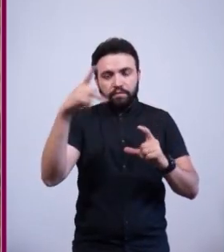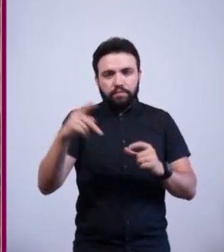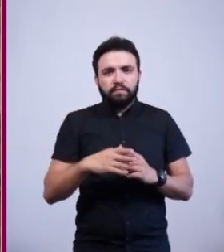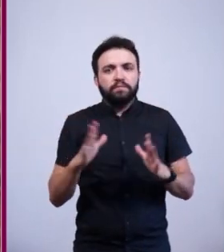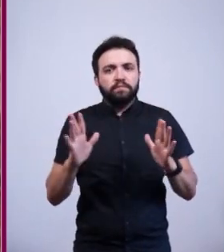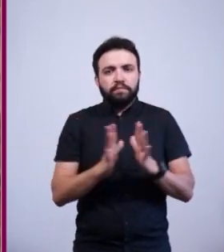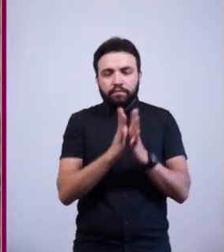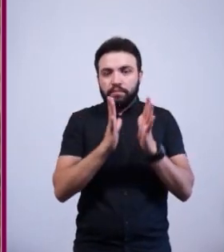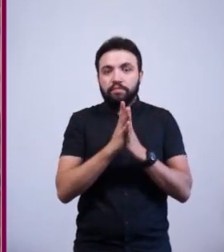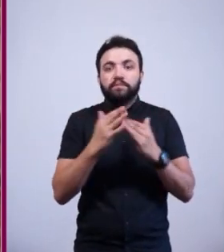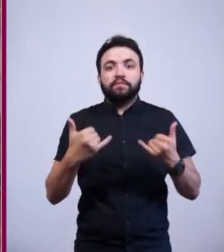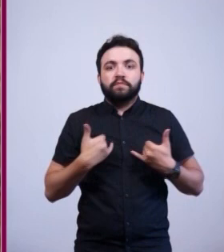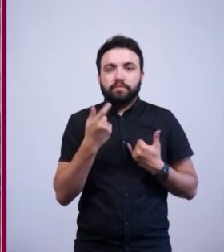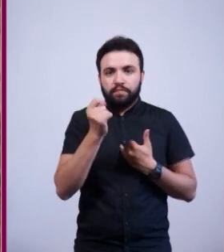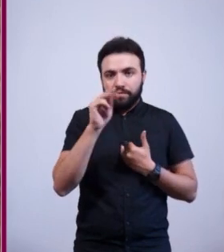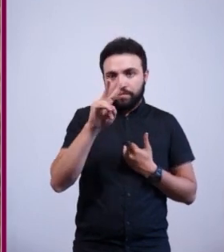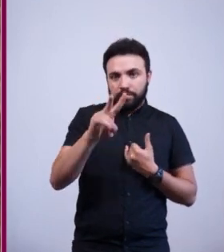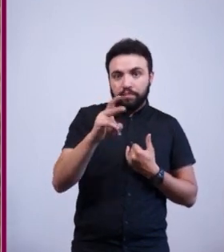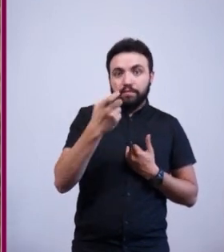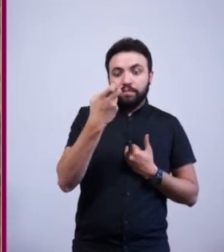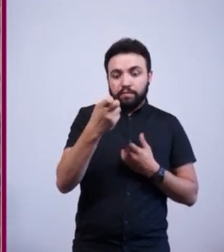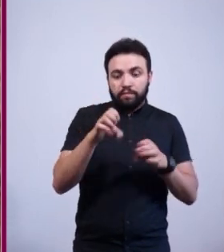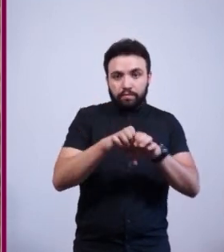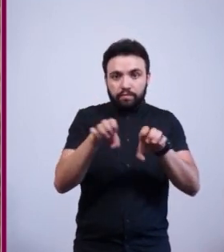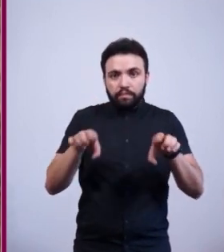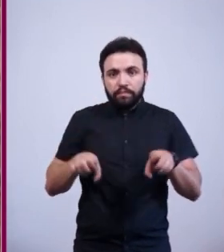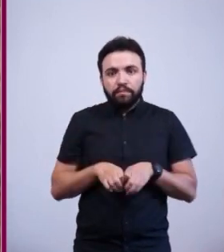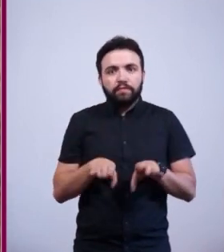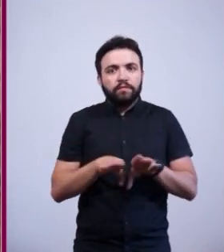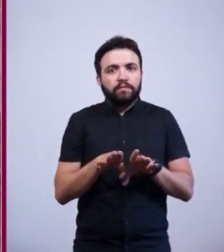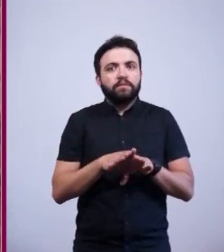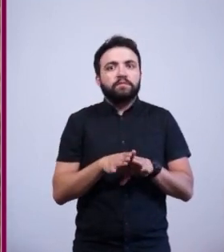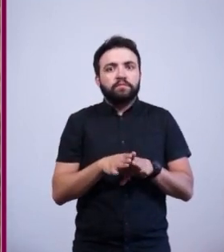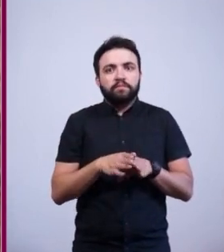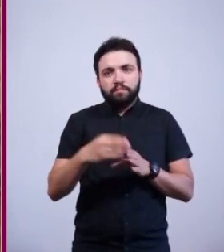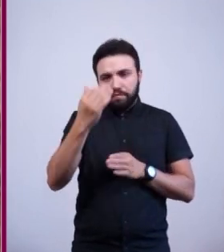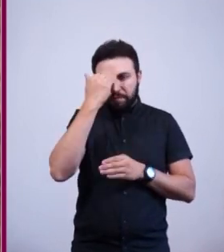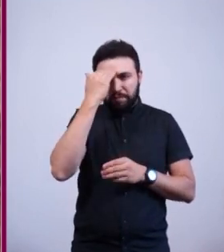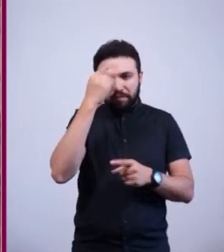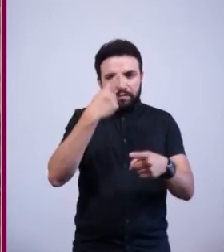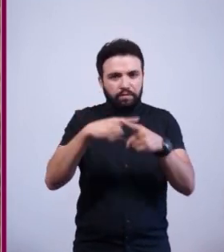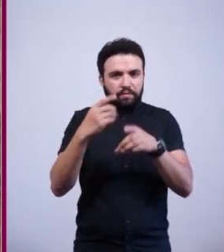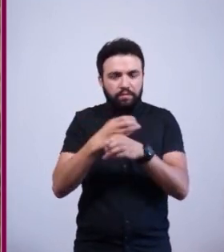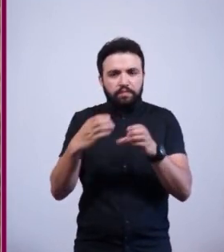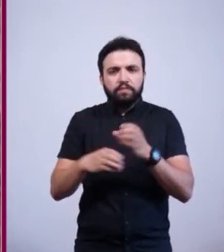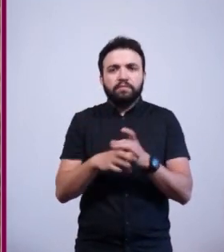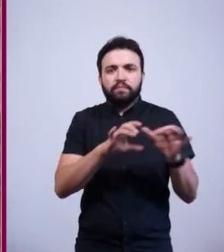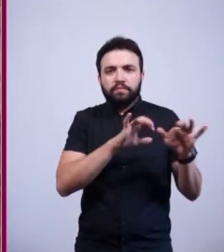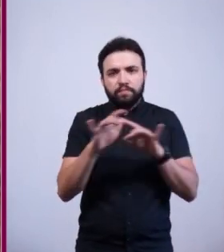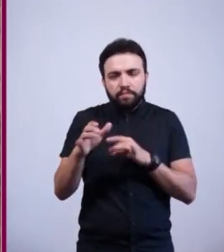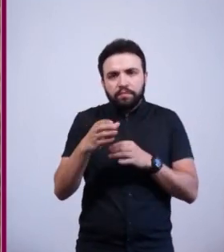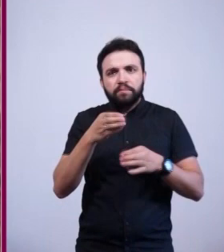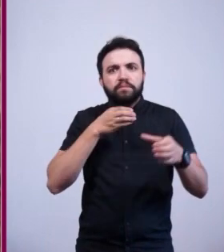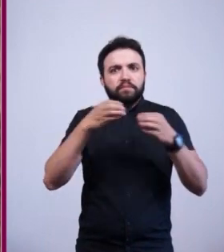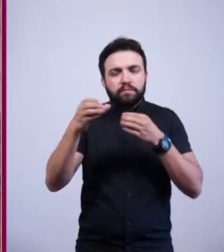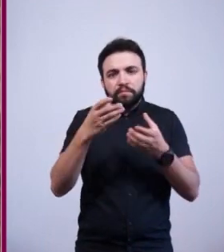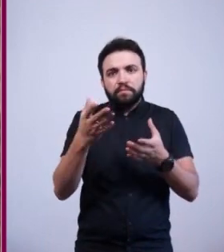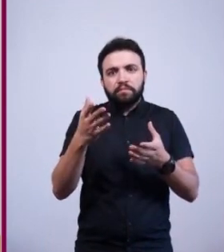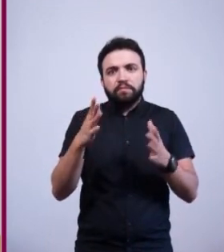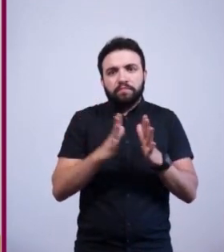ustedes. Participen con Jóvenes en TV, en este espacio de reflexión y construcción del conocimiento. Escríbanos,